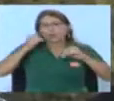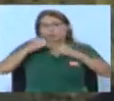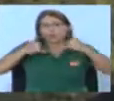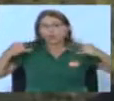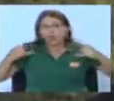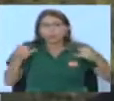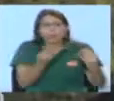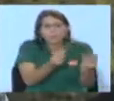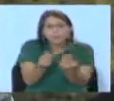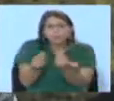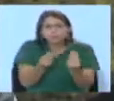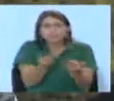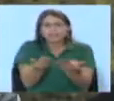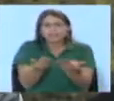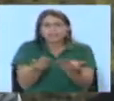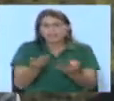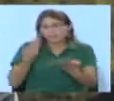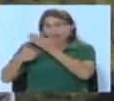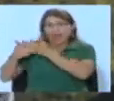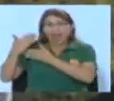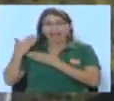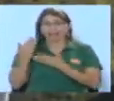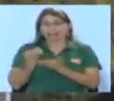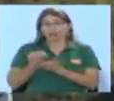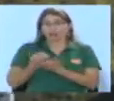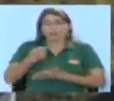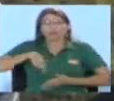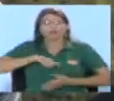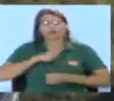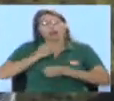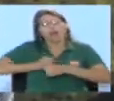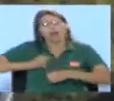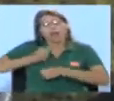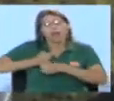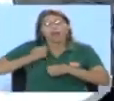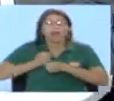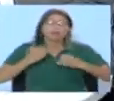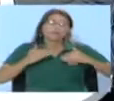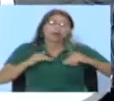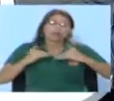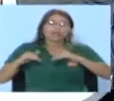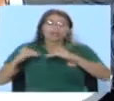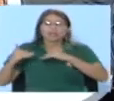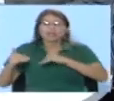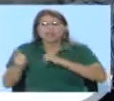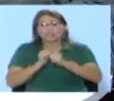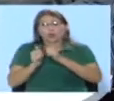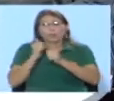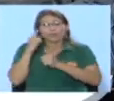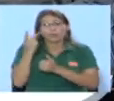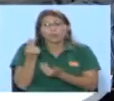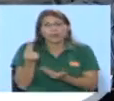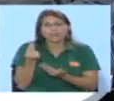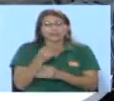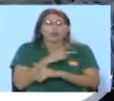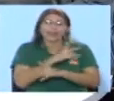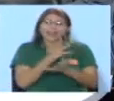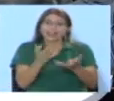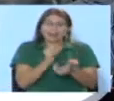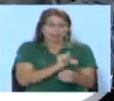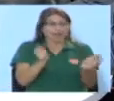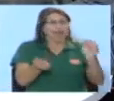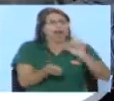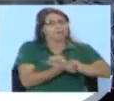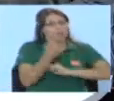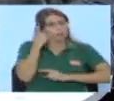una economía que en algún momento era de mano de obra, donde eventualmente es una maquila, donde se compite por precio, a una economía donde se compite porque somos